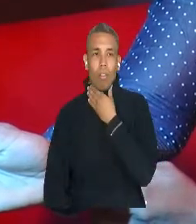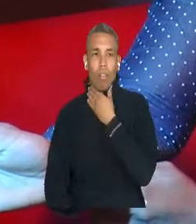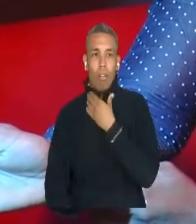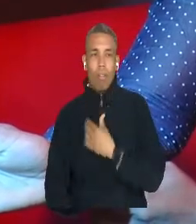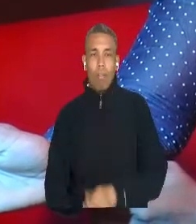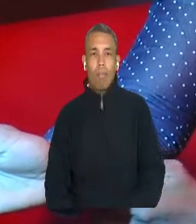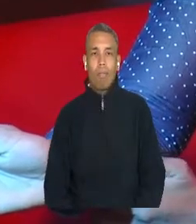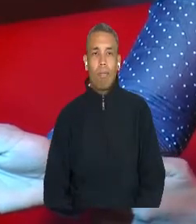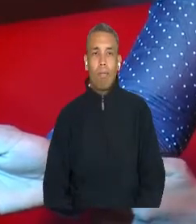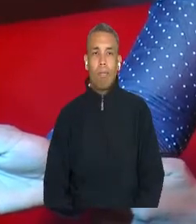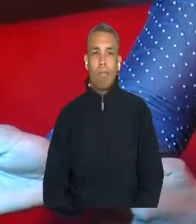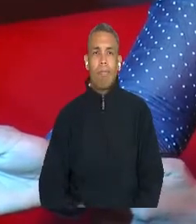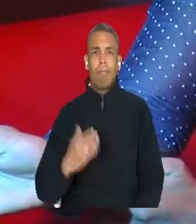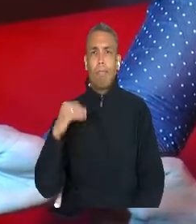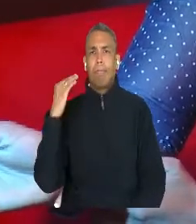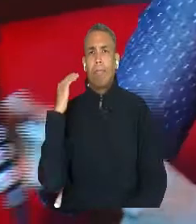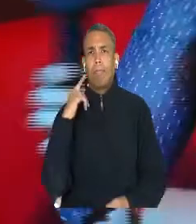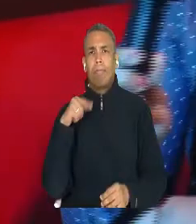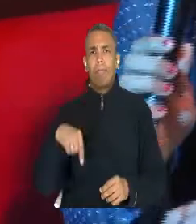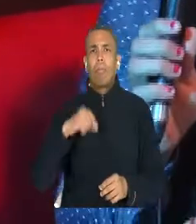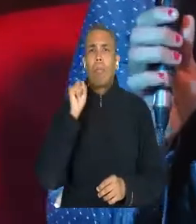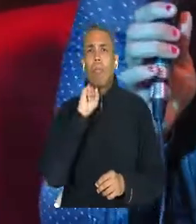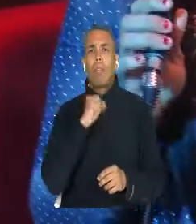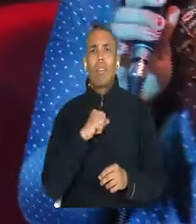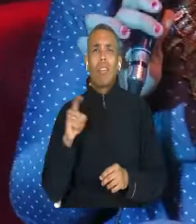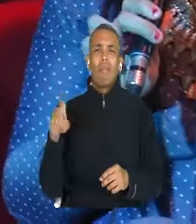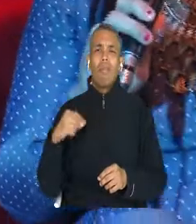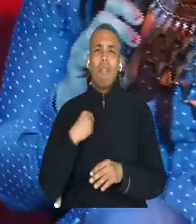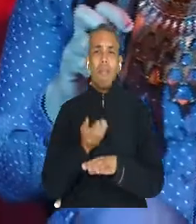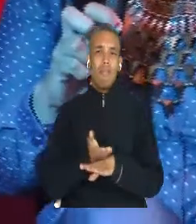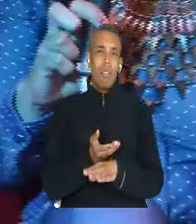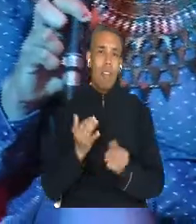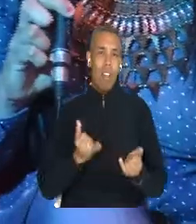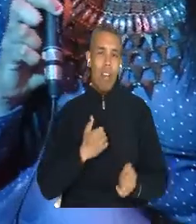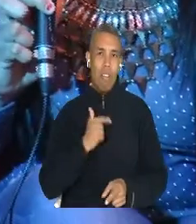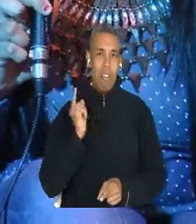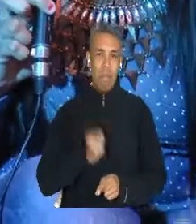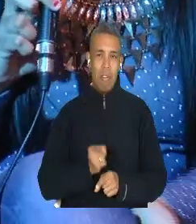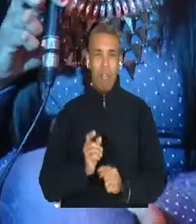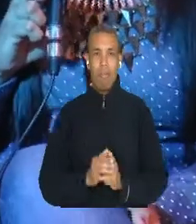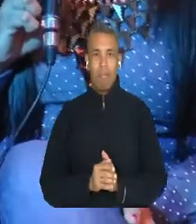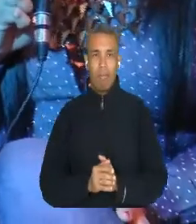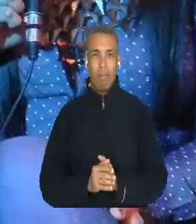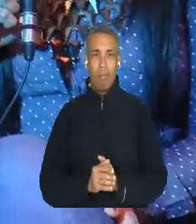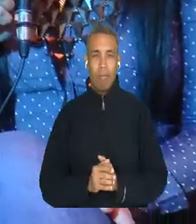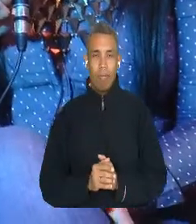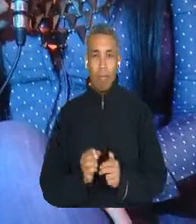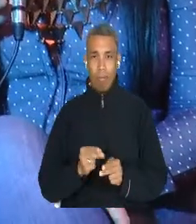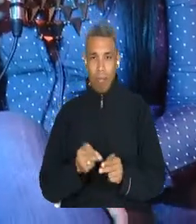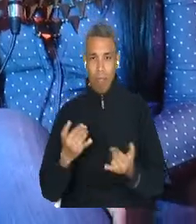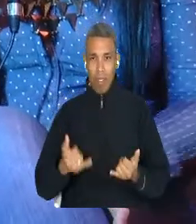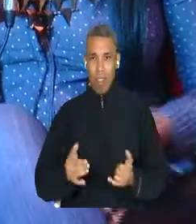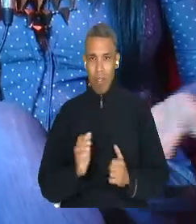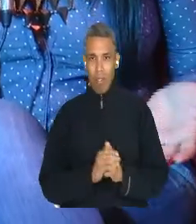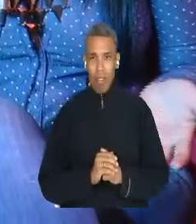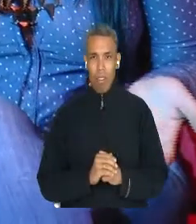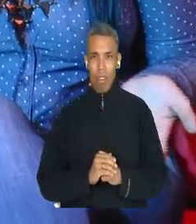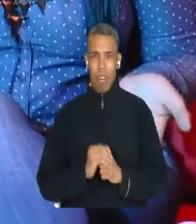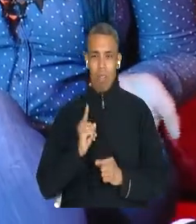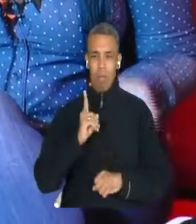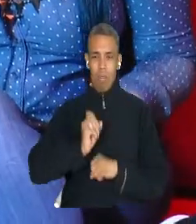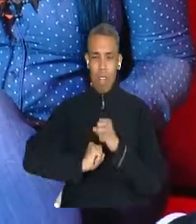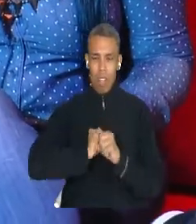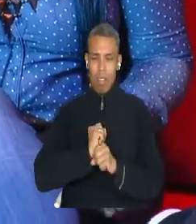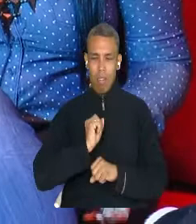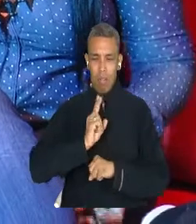que hacía mucho tiempo lo estaban solicitando. Bueno, ya se acerca el tercer aniversario de la cervecería en Barranca Bermeja. ¿Qué